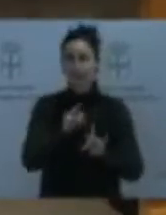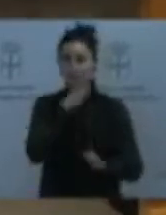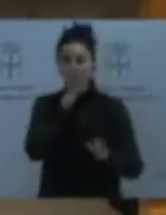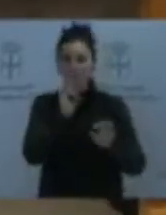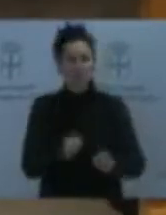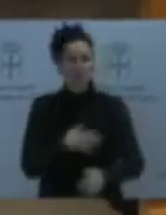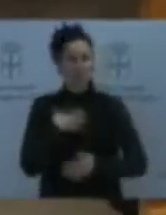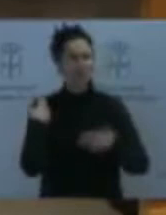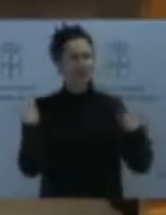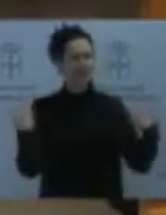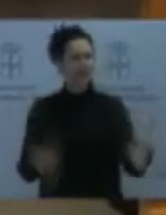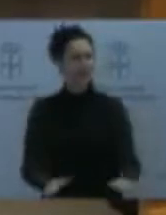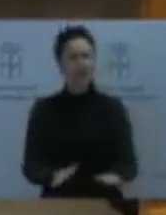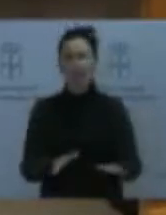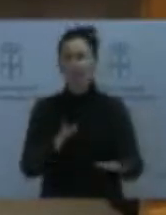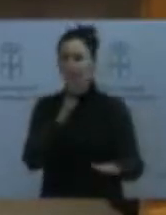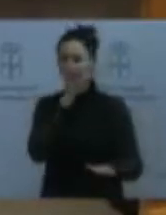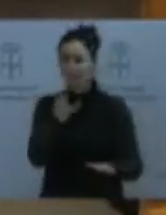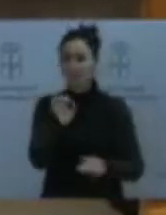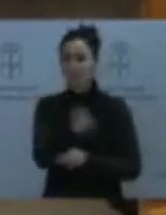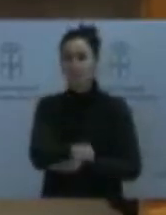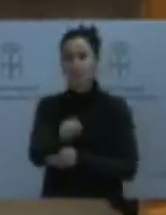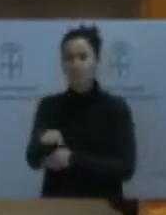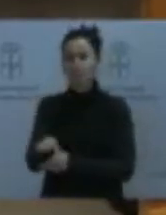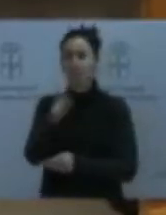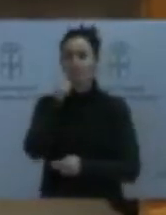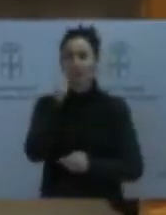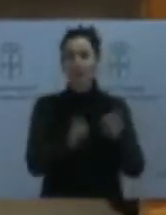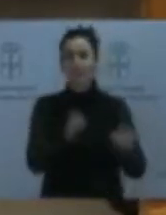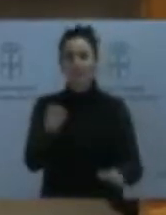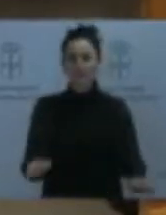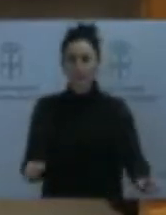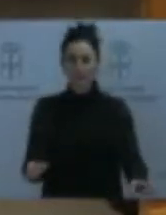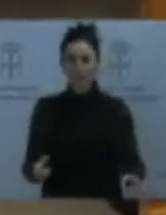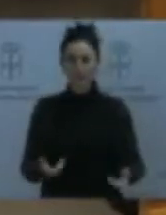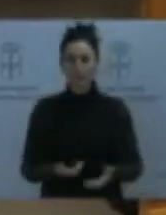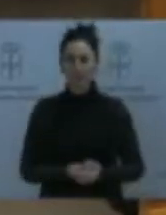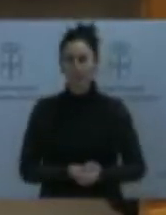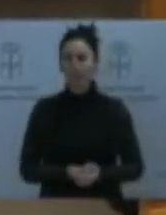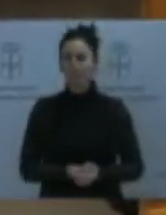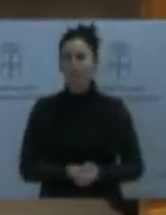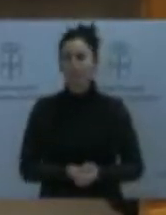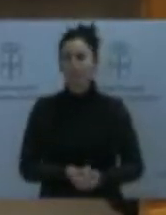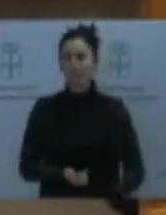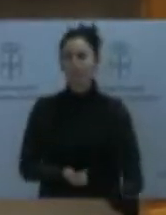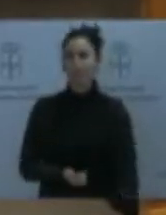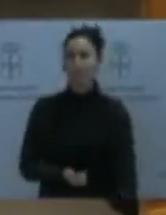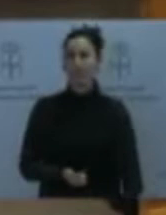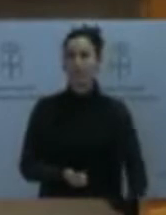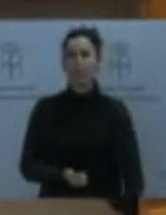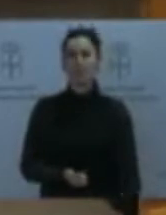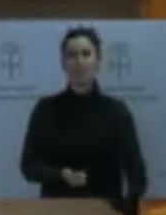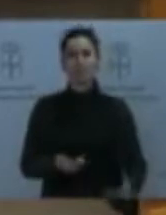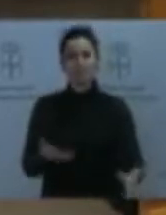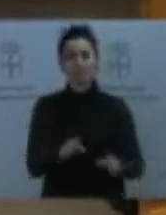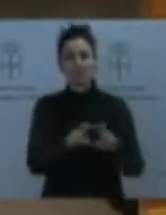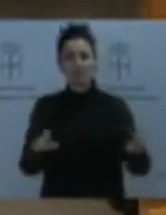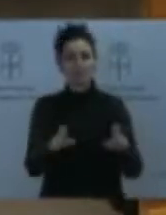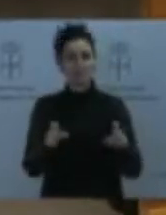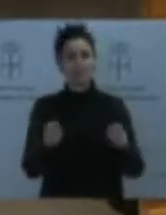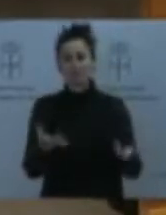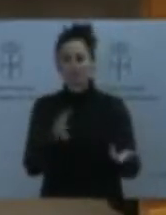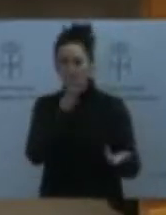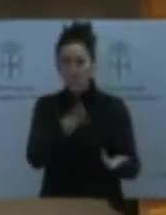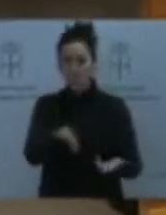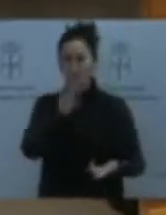la gente que ha mantenido a flote las empresas. Porque si no, de otra manera nos explica que una empresa, estamos hablando de una empresa